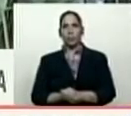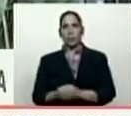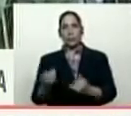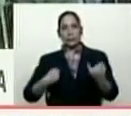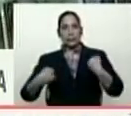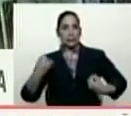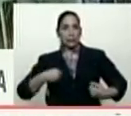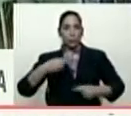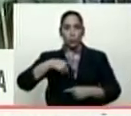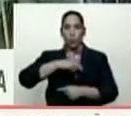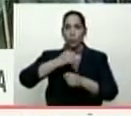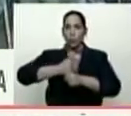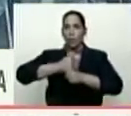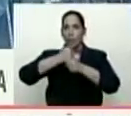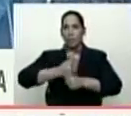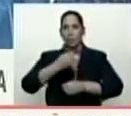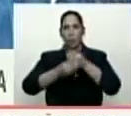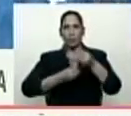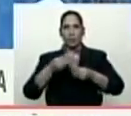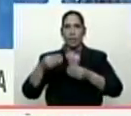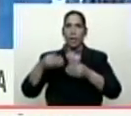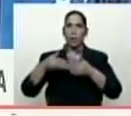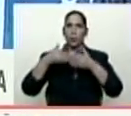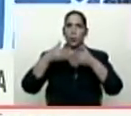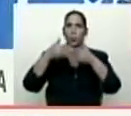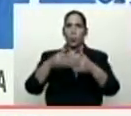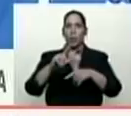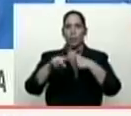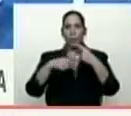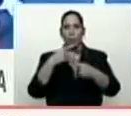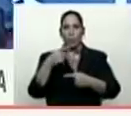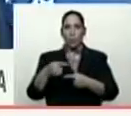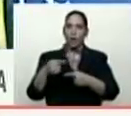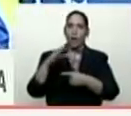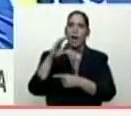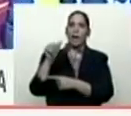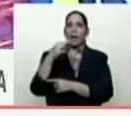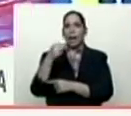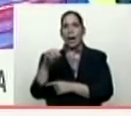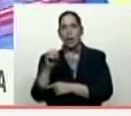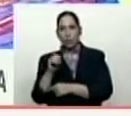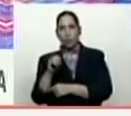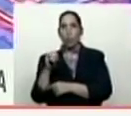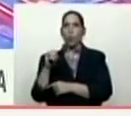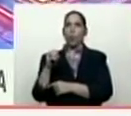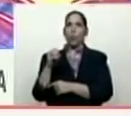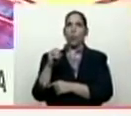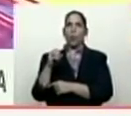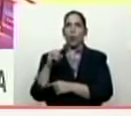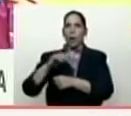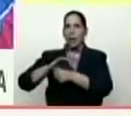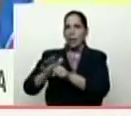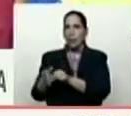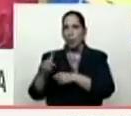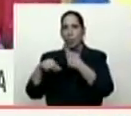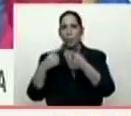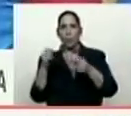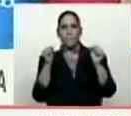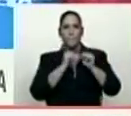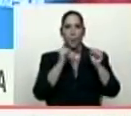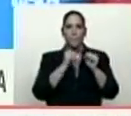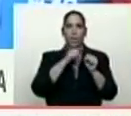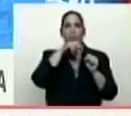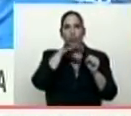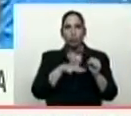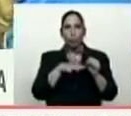ejército para realizar el cruce, llegar luego al Caño Limón y continuar el tránsito que los llevará hasta el páramo de Pisba, el histórico